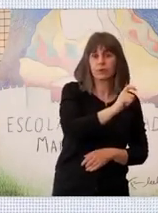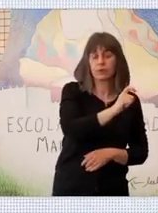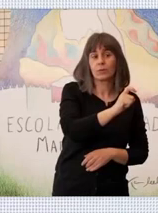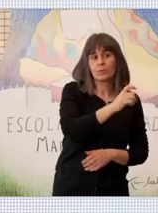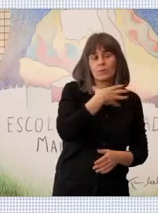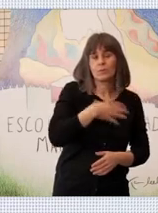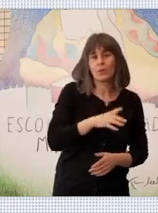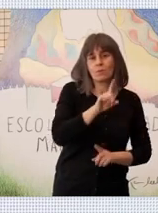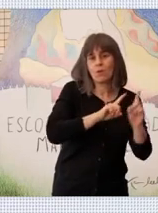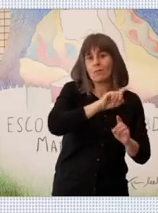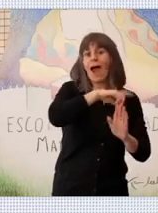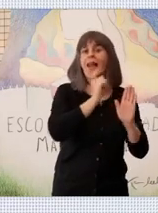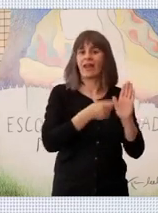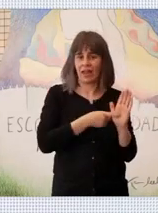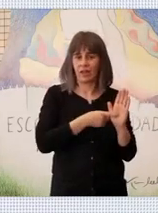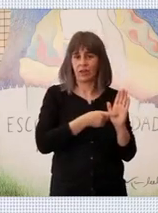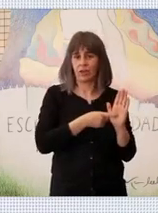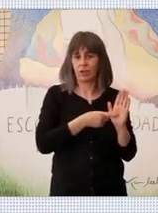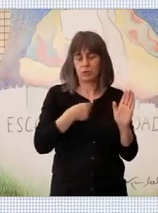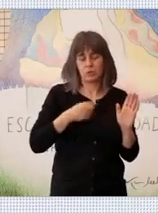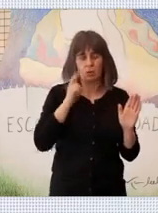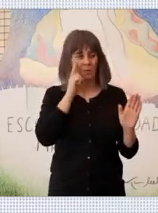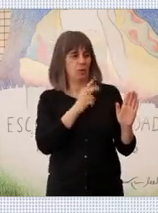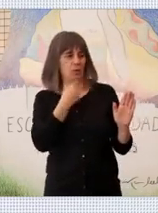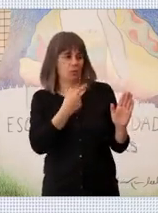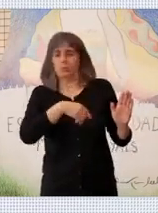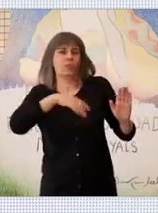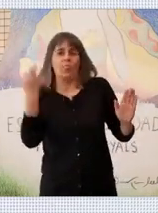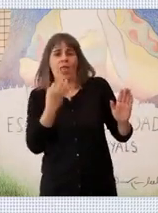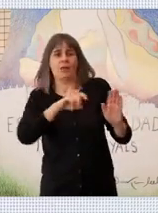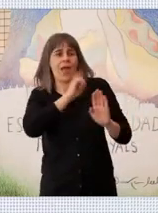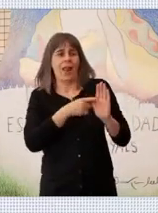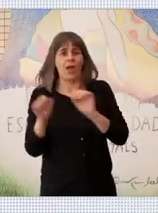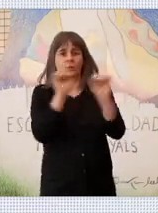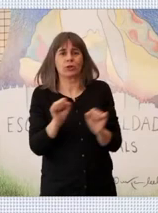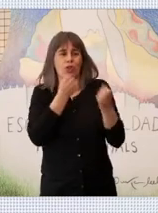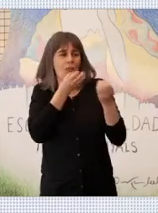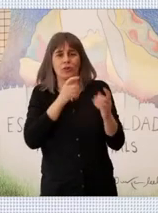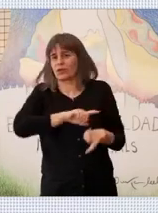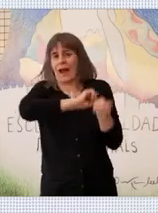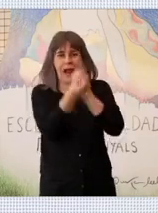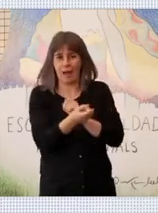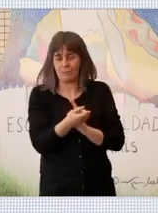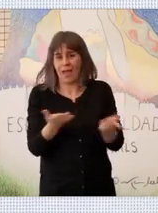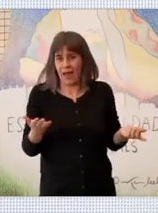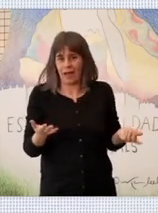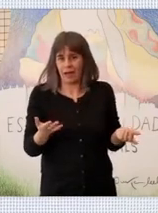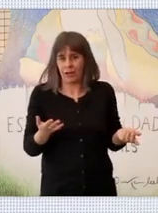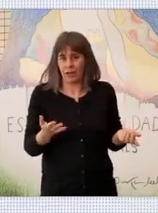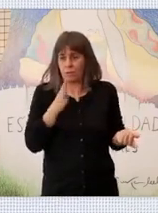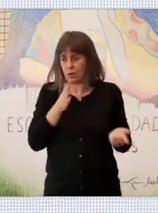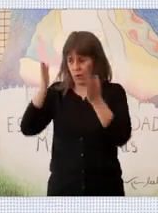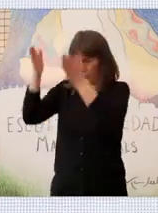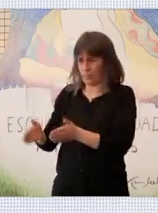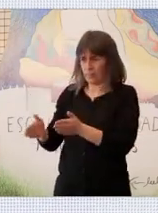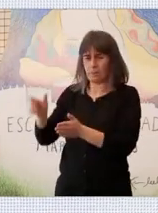Yo desde fuera digo, pues que cambien la ley de protección de datos. ¿Qué me importa a mí la protección de datos frente a un maltratador